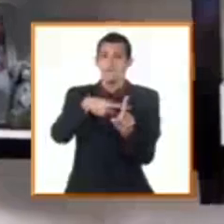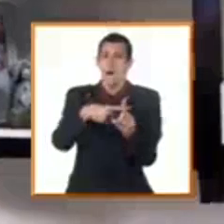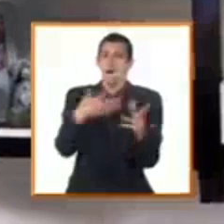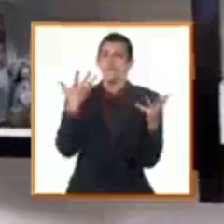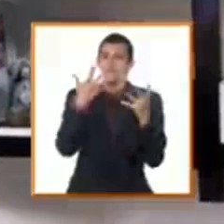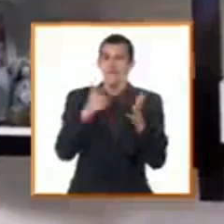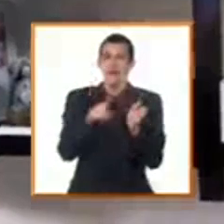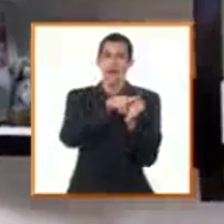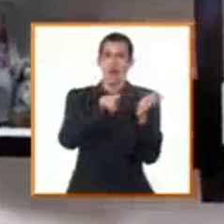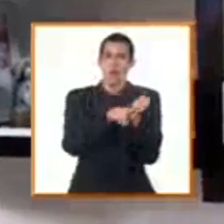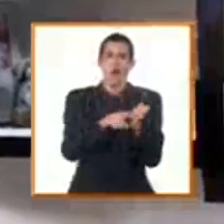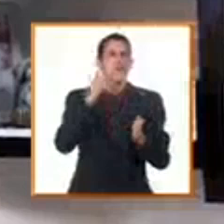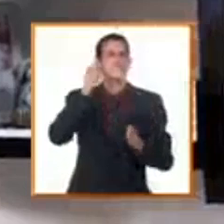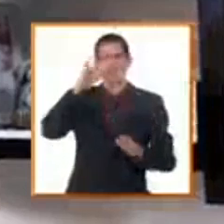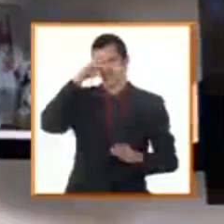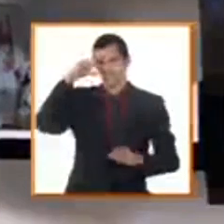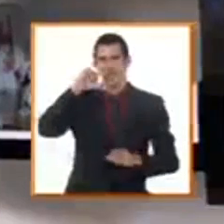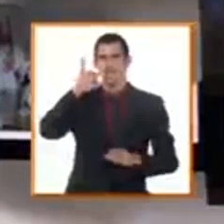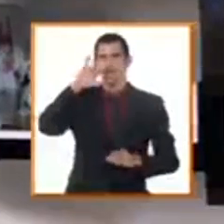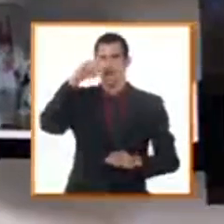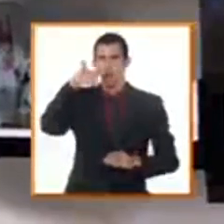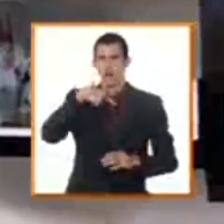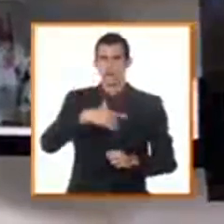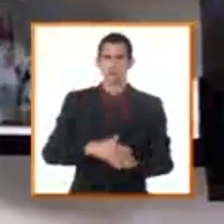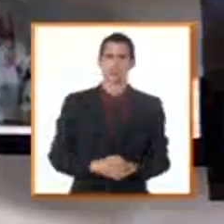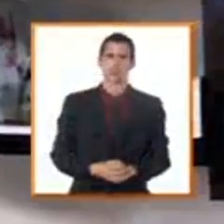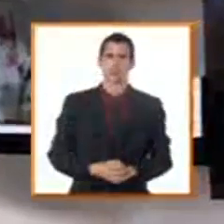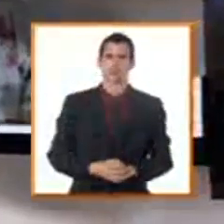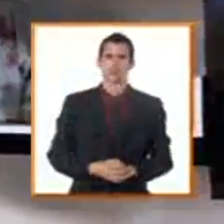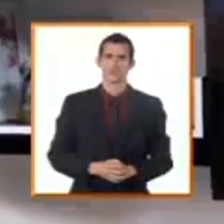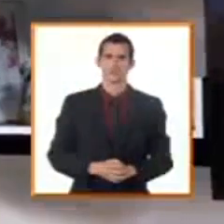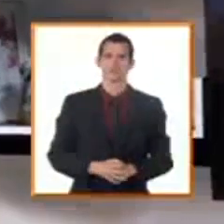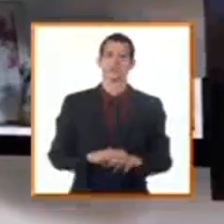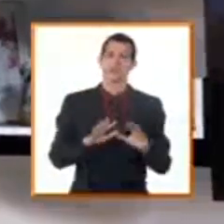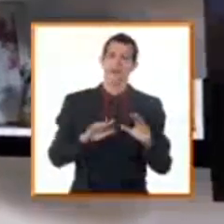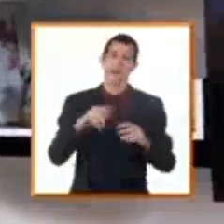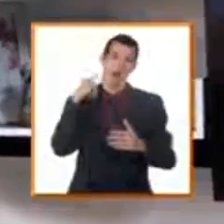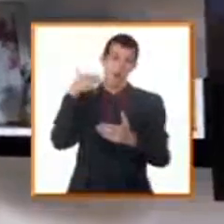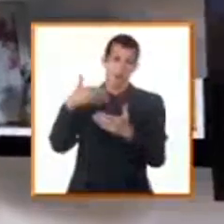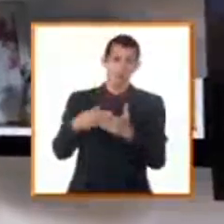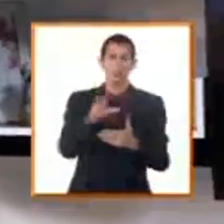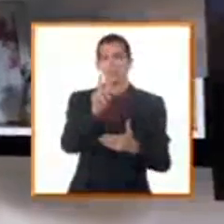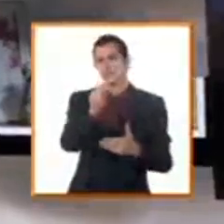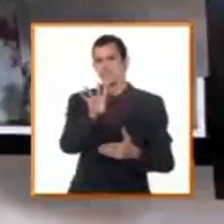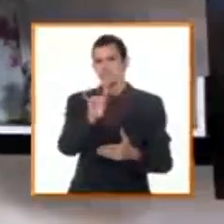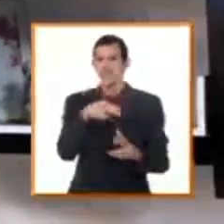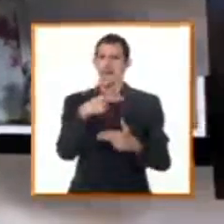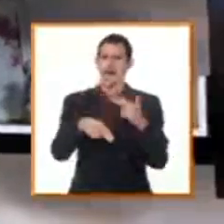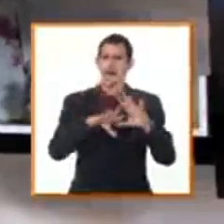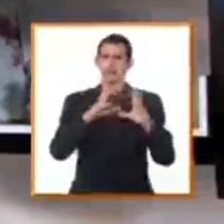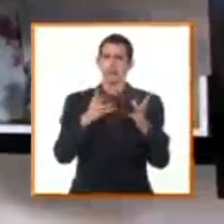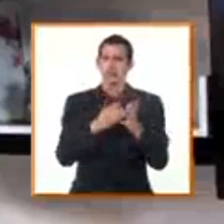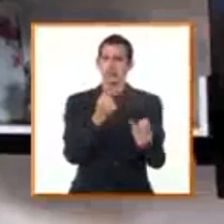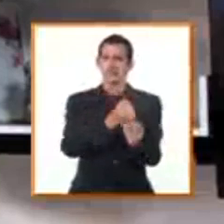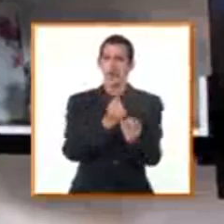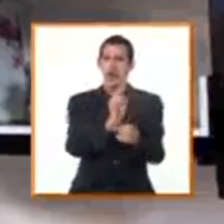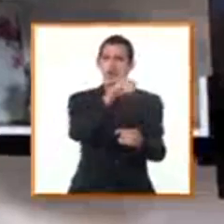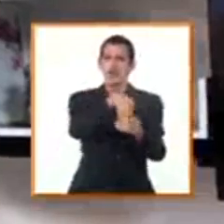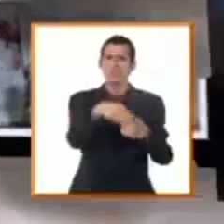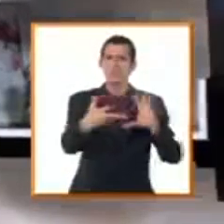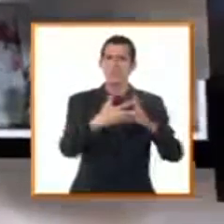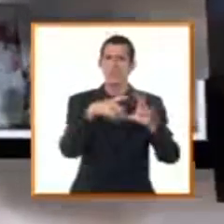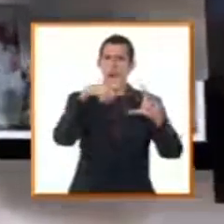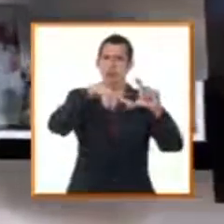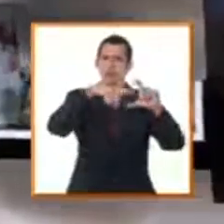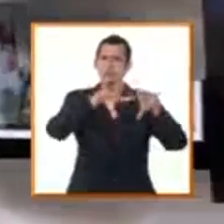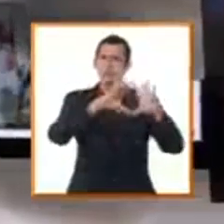República. Desde el 2015 se indicó la actualización de todos los programas de los miembros permanentes de la Comisión Nacional de